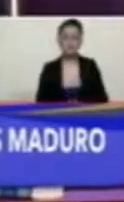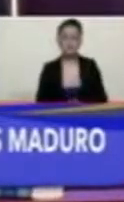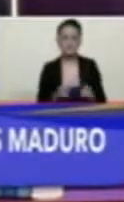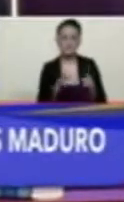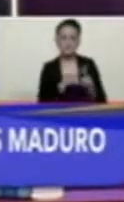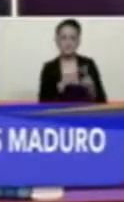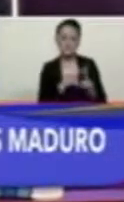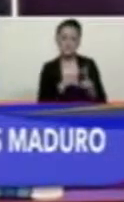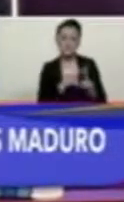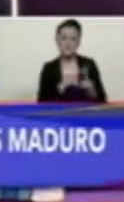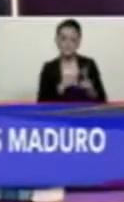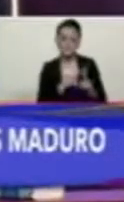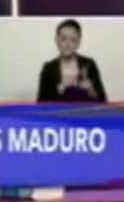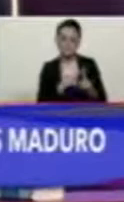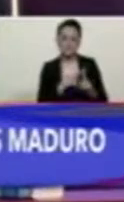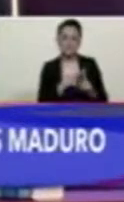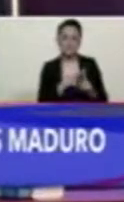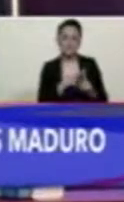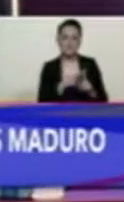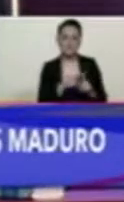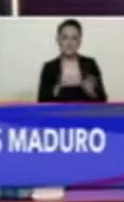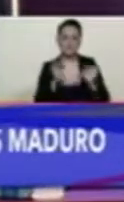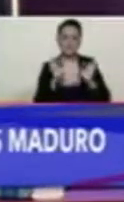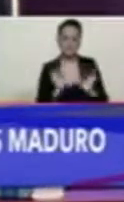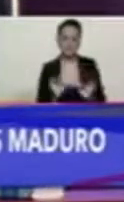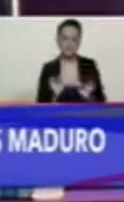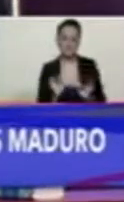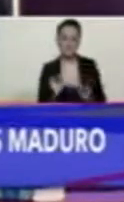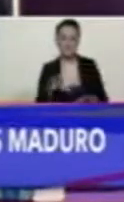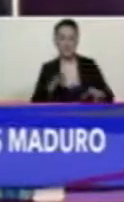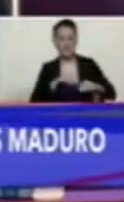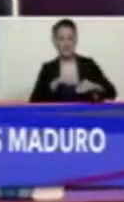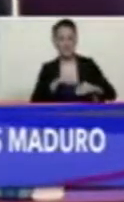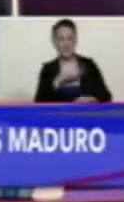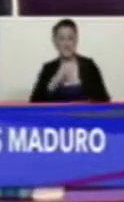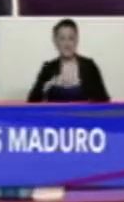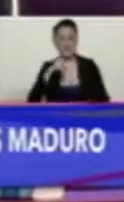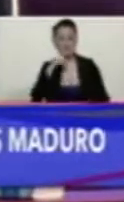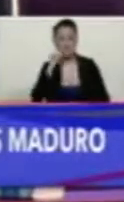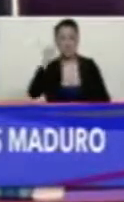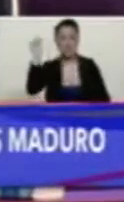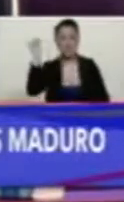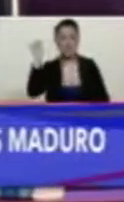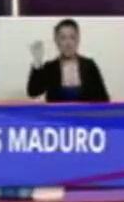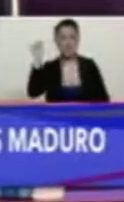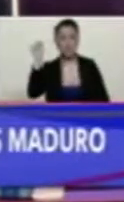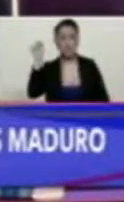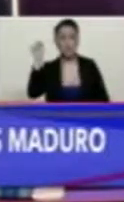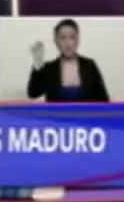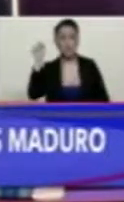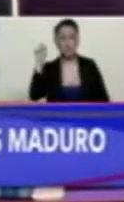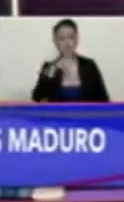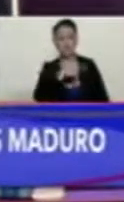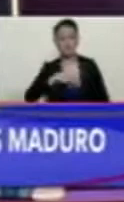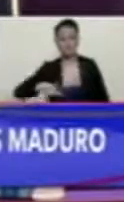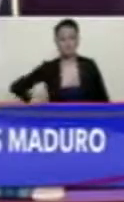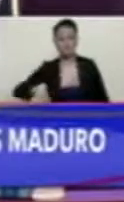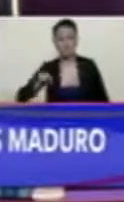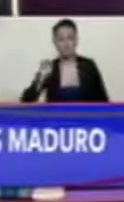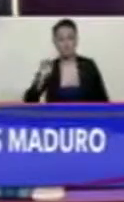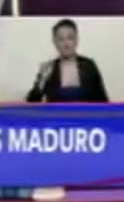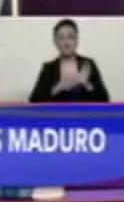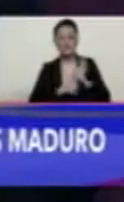primero, ratificar, reafirmar y reconocer al ciudadano Nicolás Maduro Moros, titular de la cédula de identidad